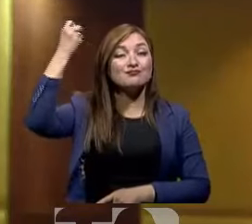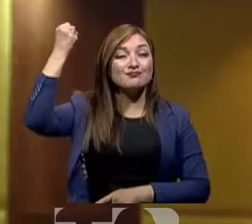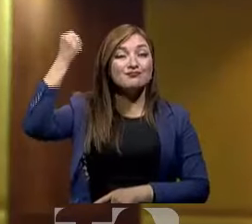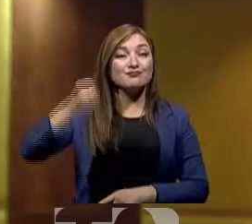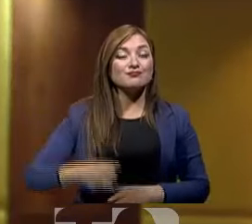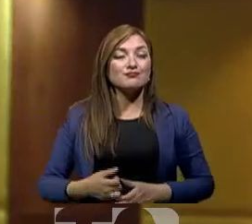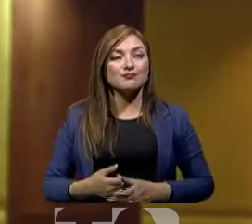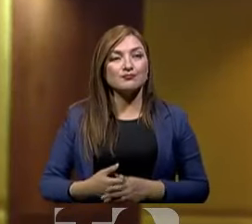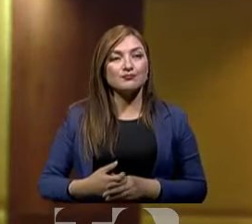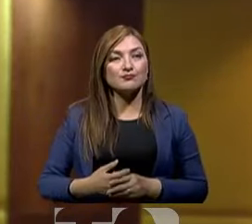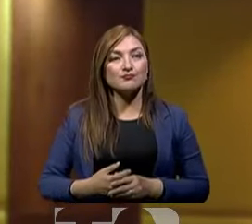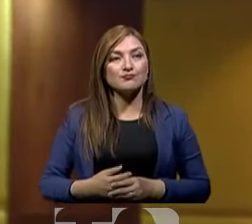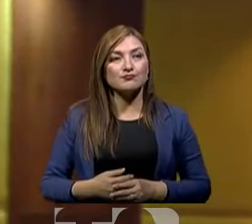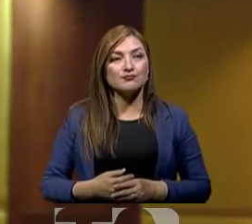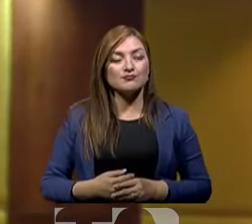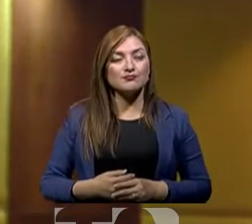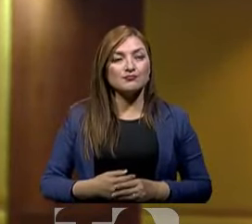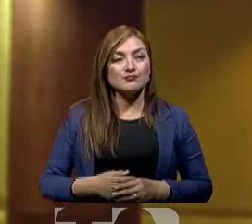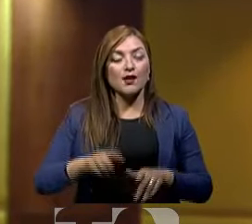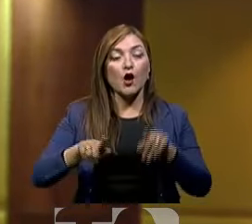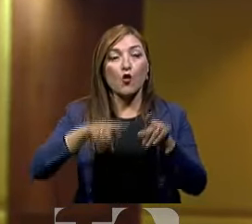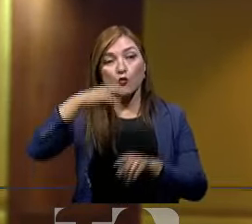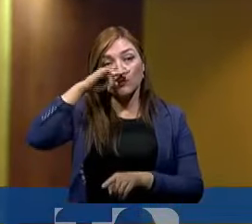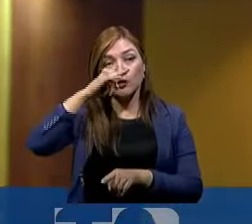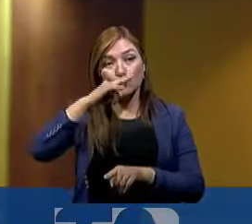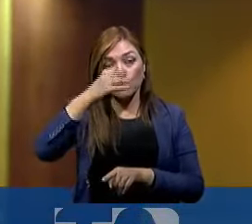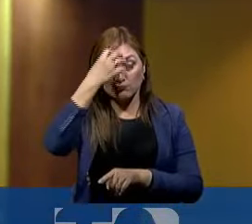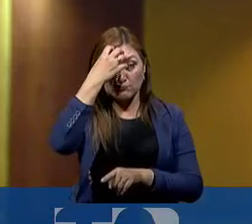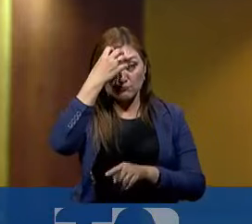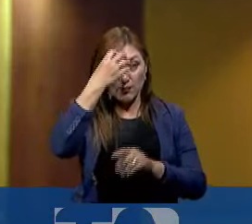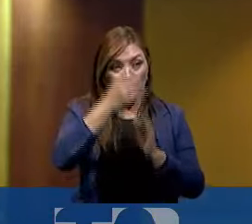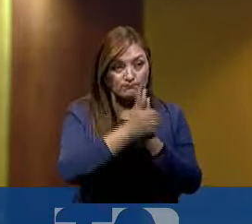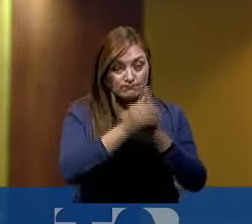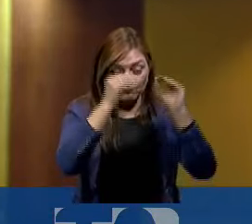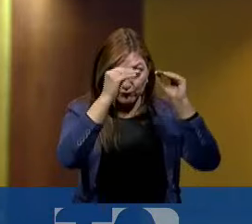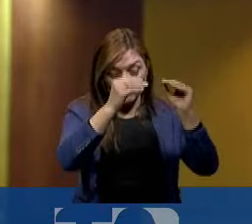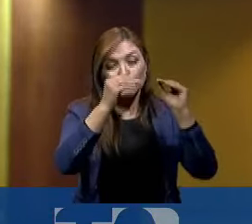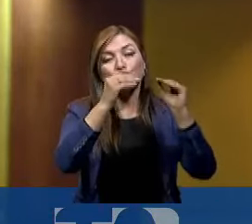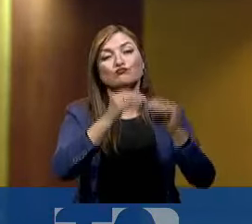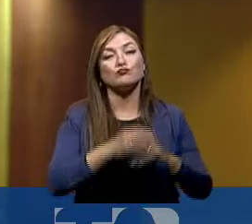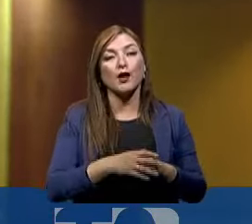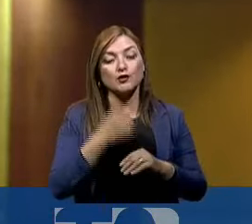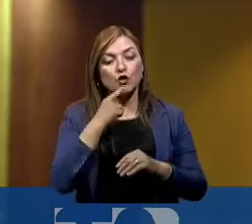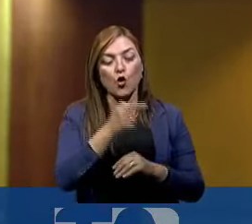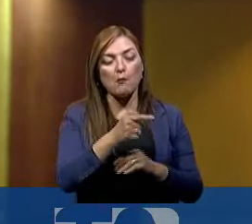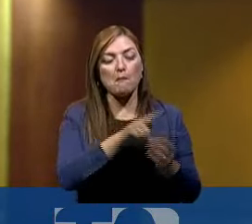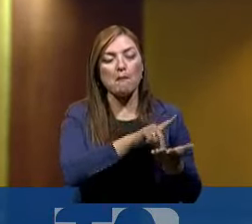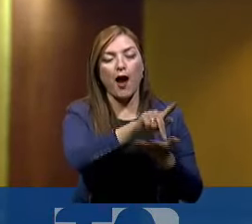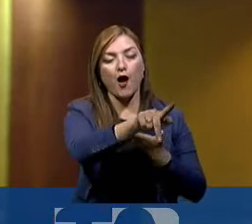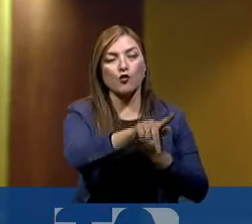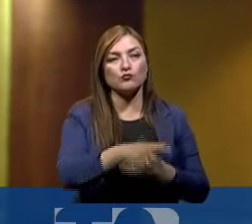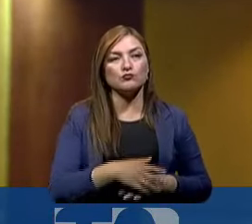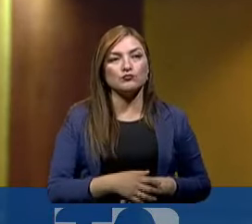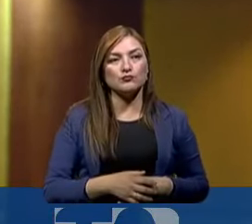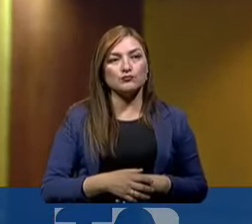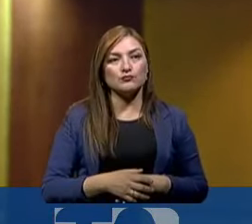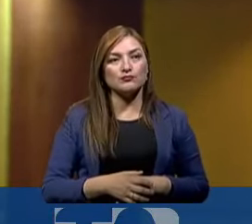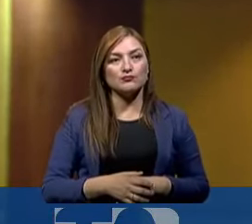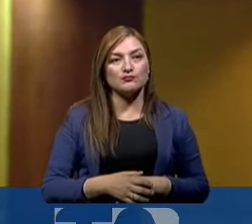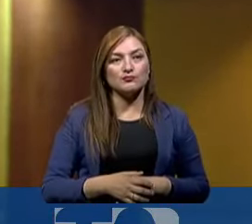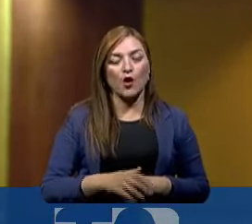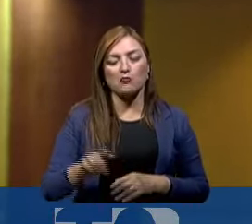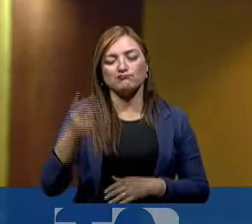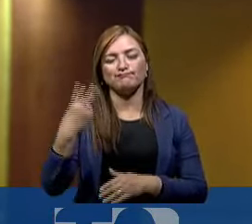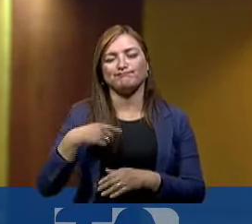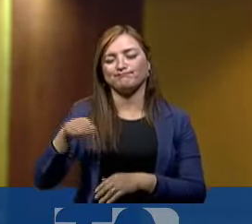Es cosas, yo apadrino a algunos muchachos con su educación. Tengo un ahijado, porque es mi